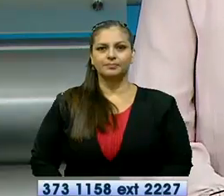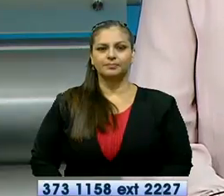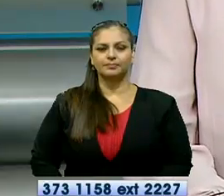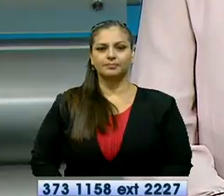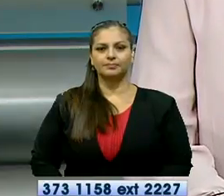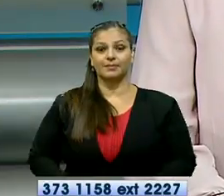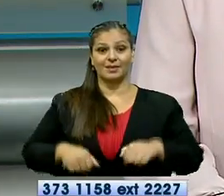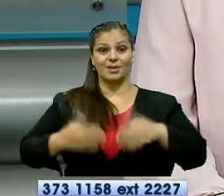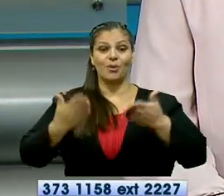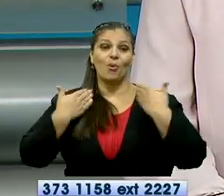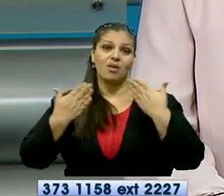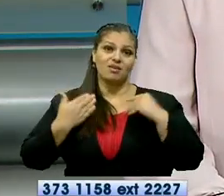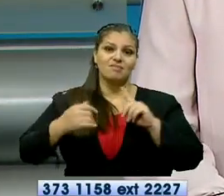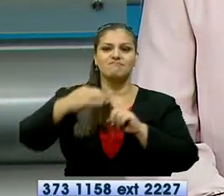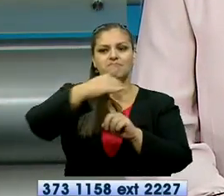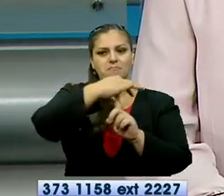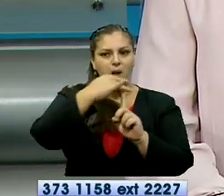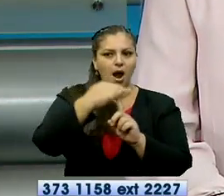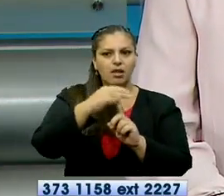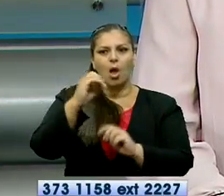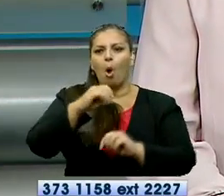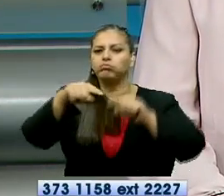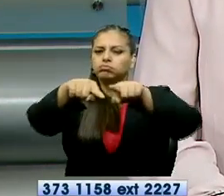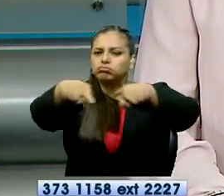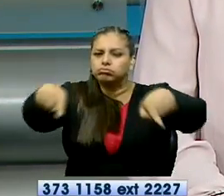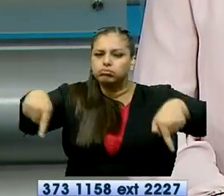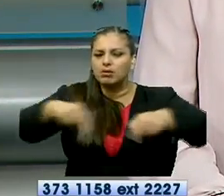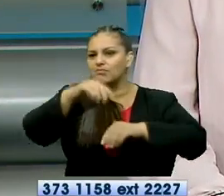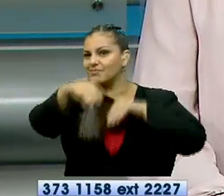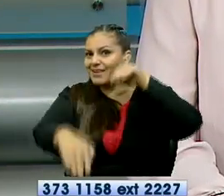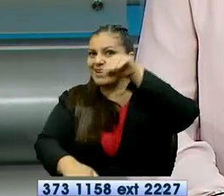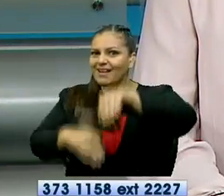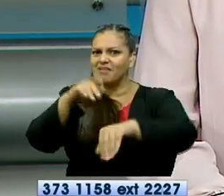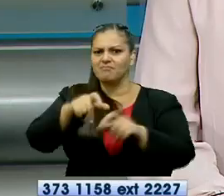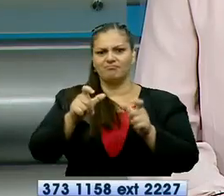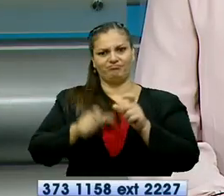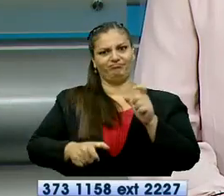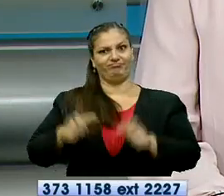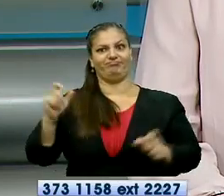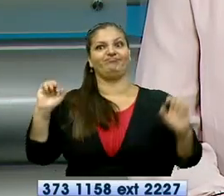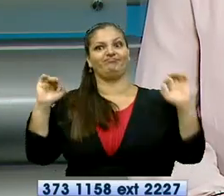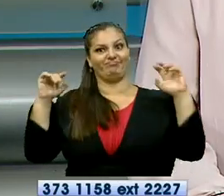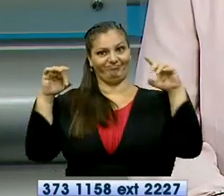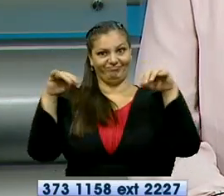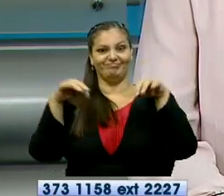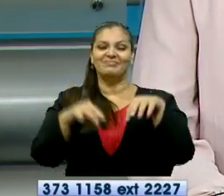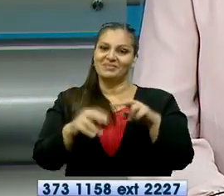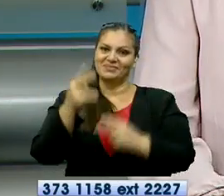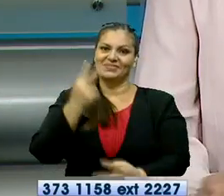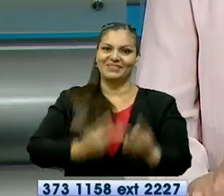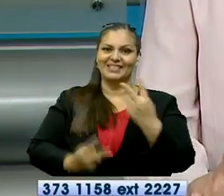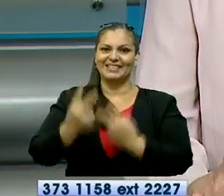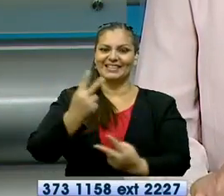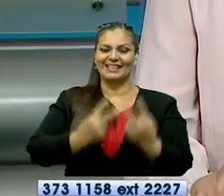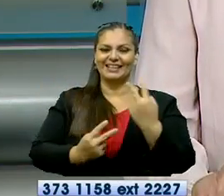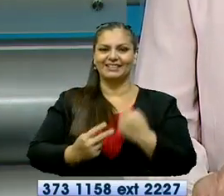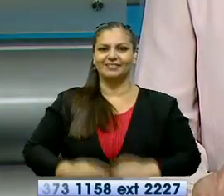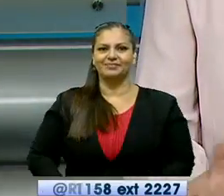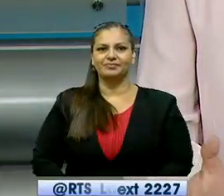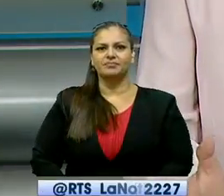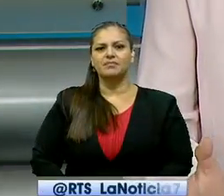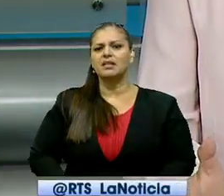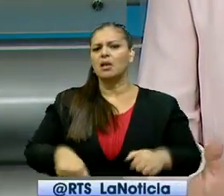Los parques acuáticos y otros sitios de esparcimiento en Guayaquil fueron opciones turísticas en este feriado. Ciudadanos de la